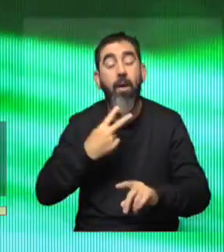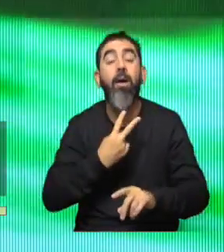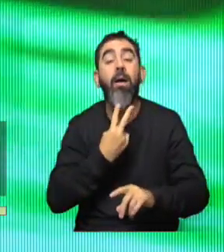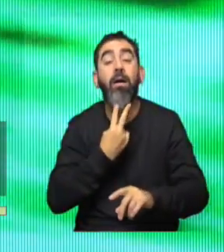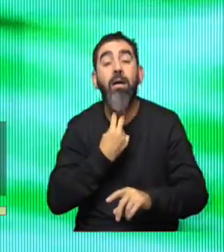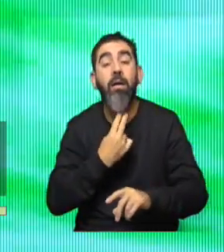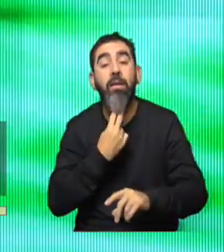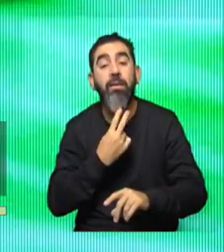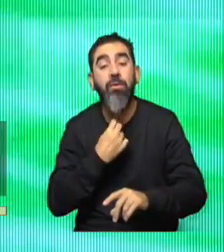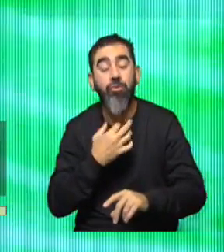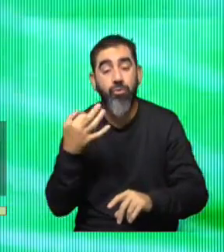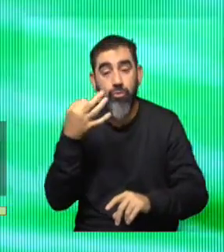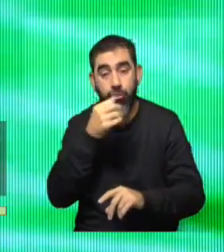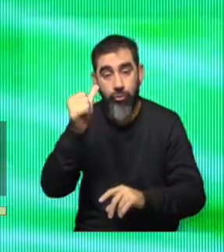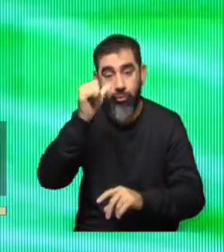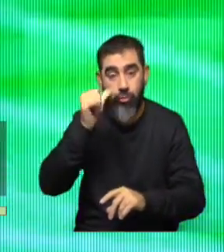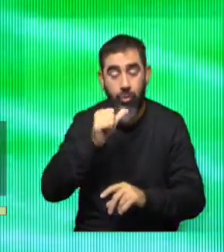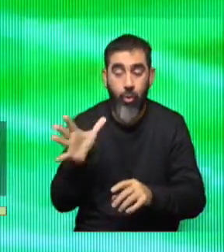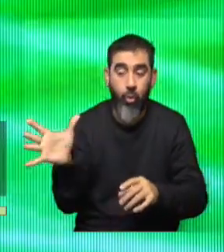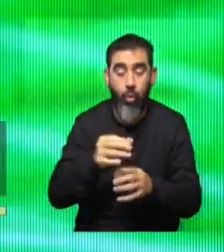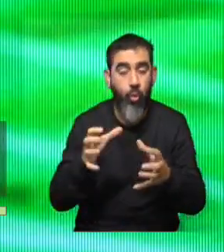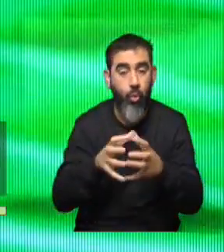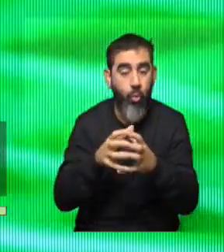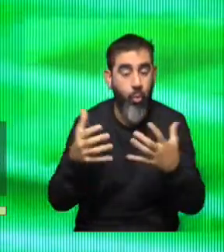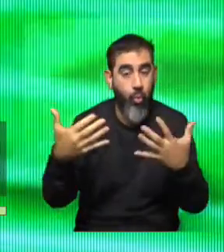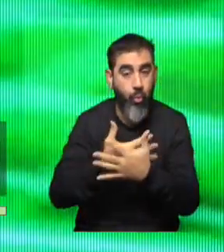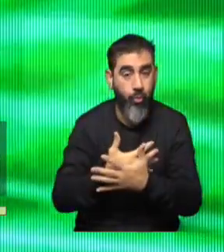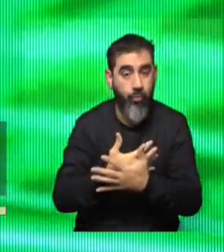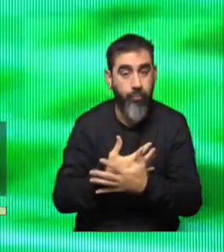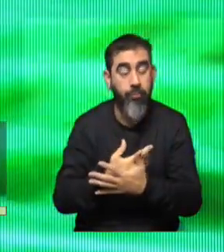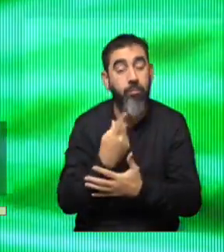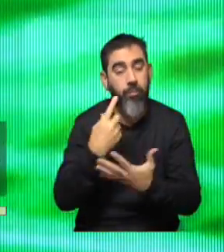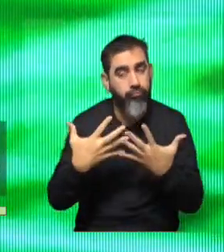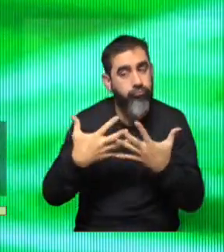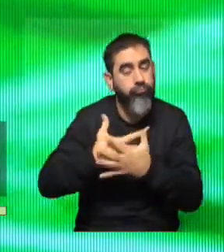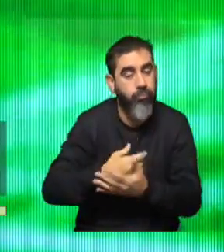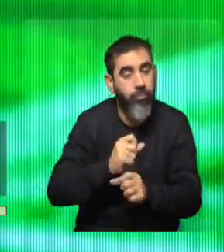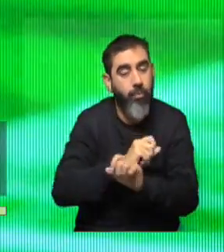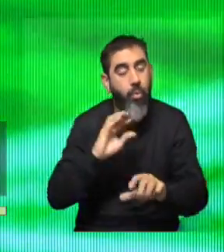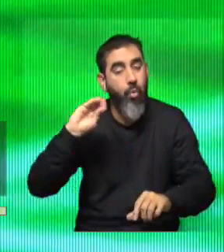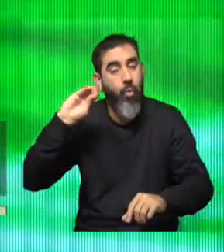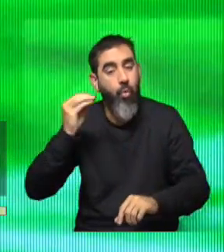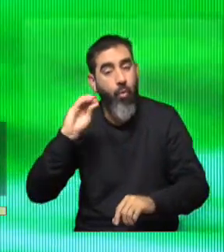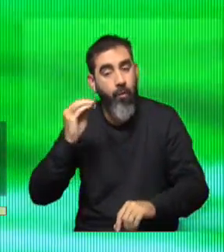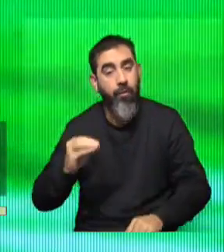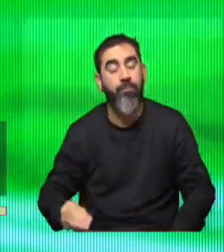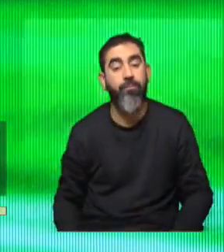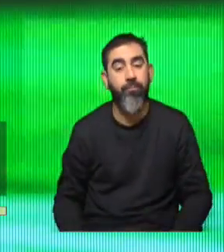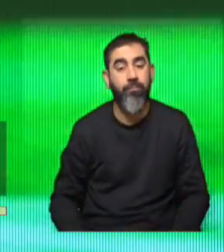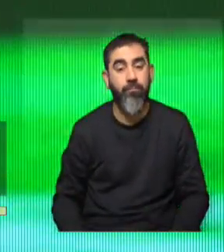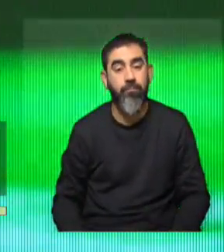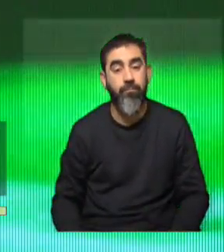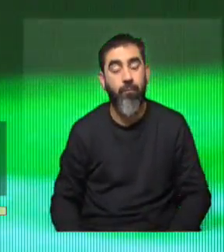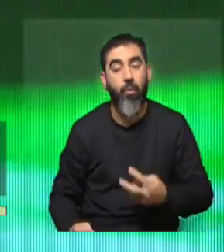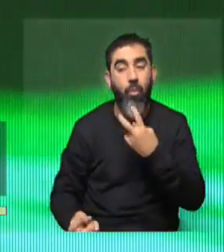este que afecta a todos los sectores pero golpea fuertemente a la juventud y tenemos que buscar